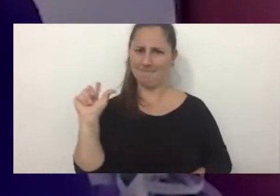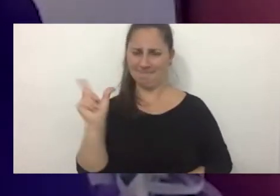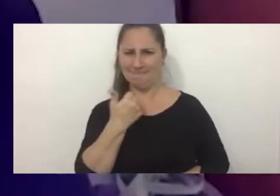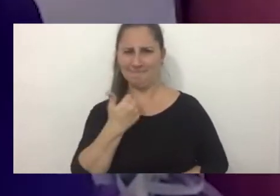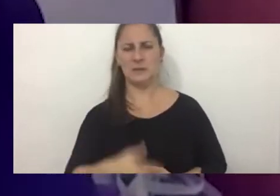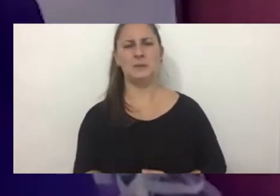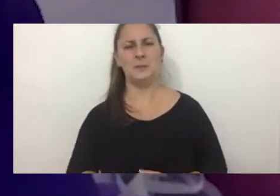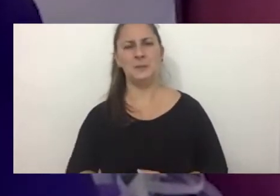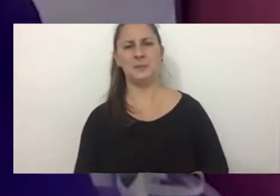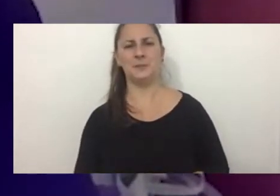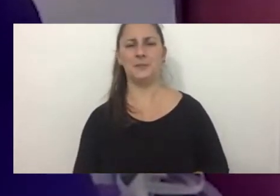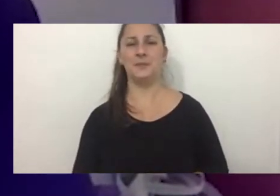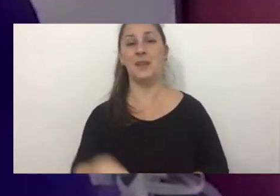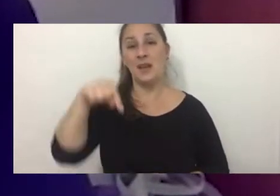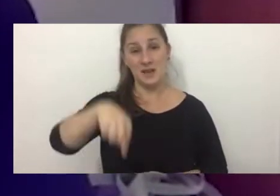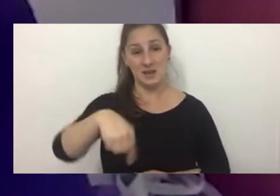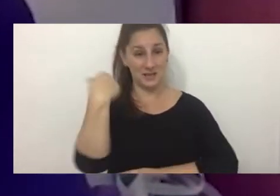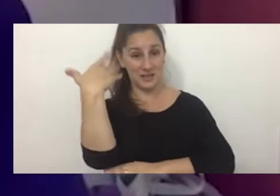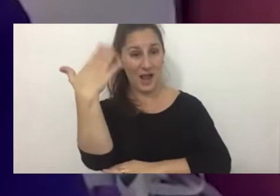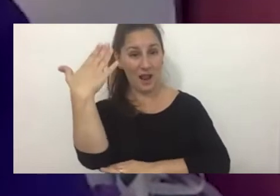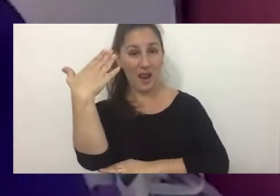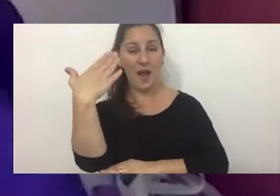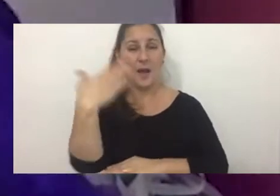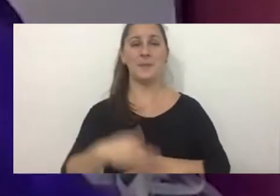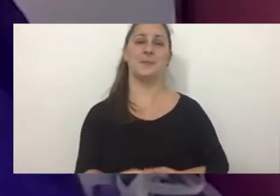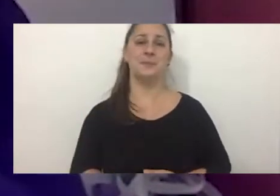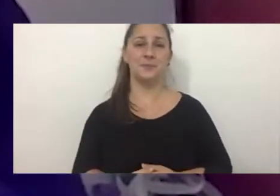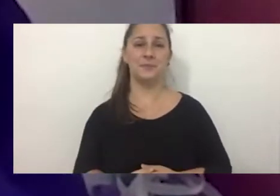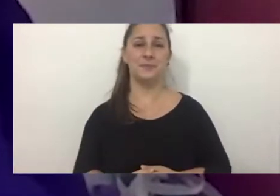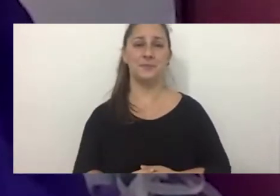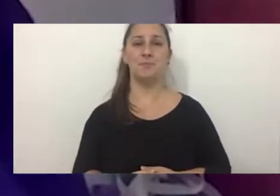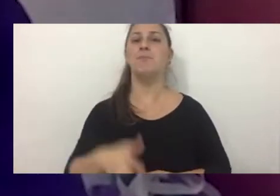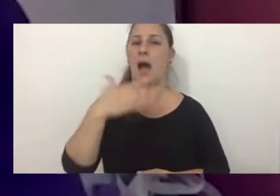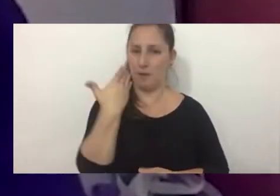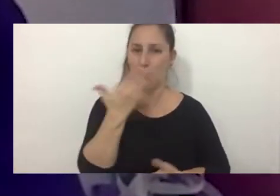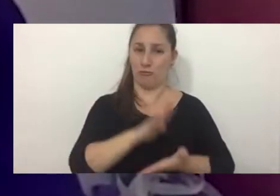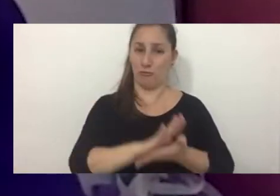raro decirlo porque indicaría que hay otro parto que no lo es,